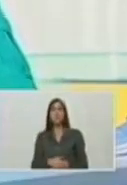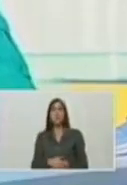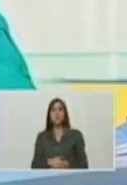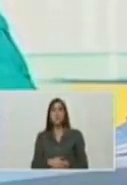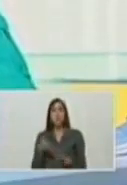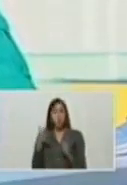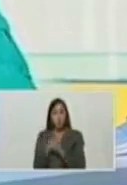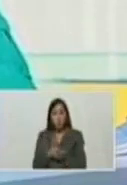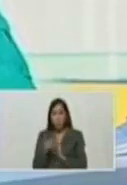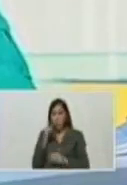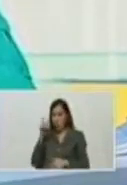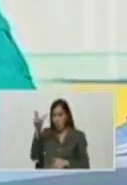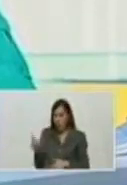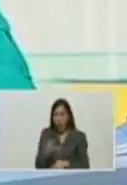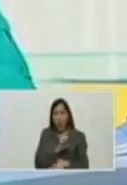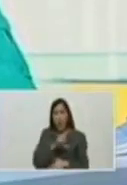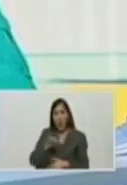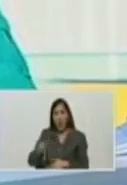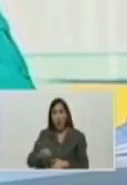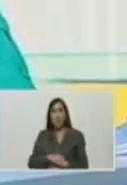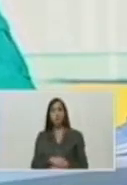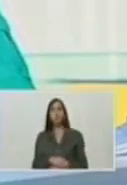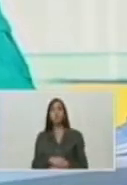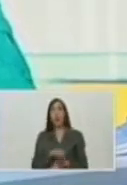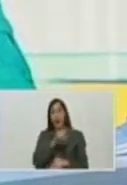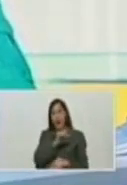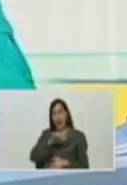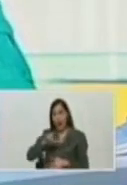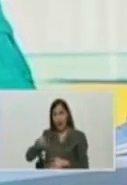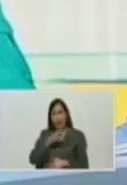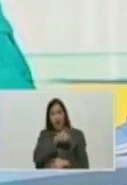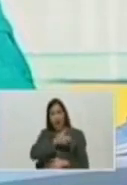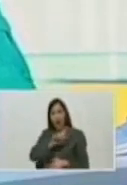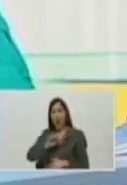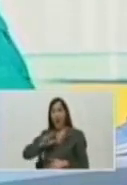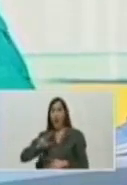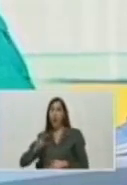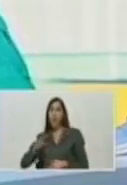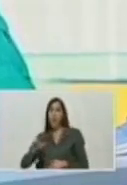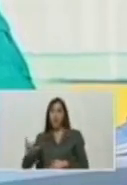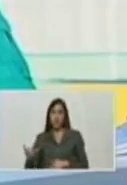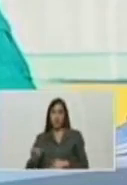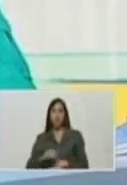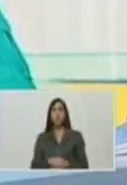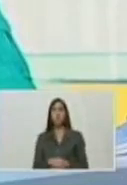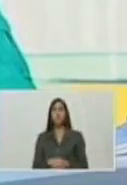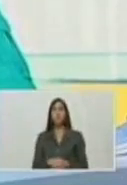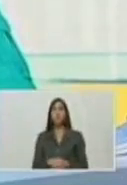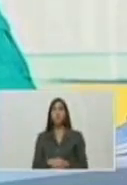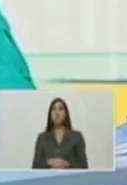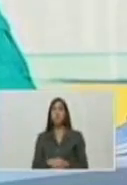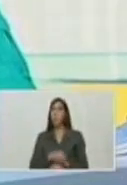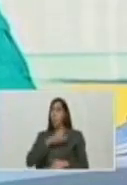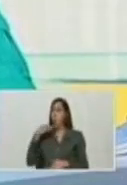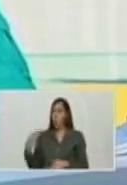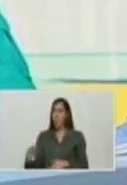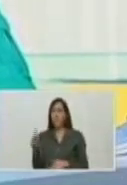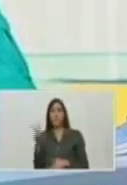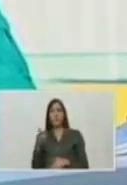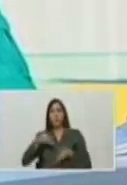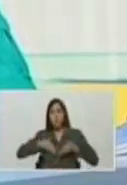Eli García, Ali García con H, Ali con H, joven venezolano, me dijo que